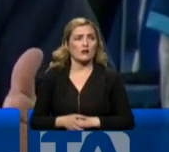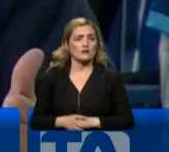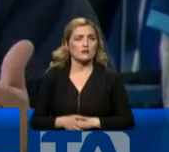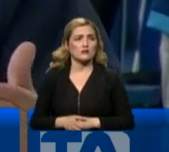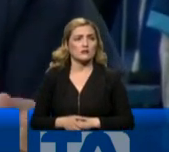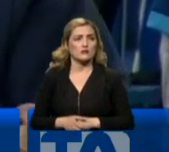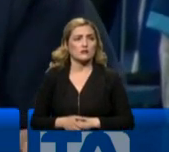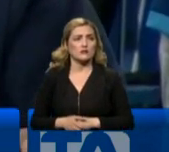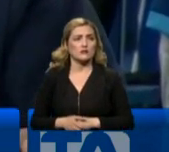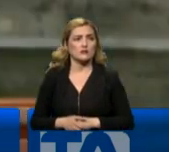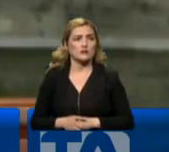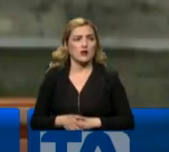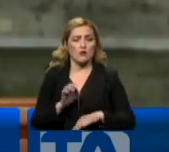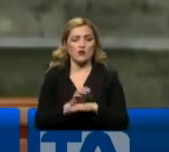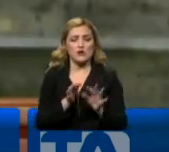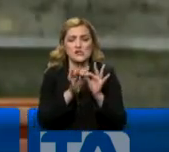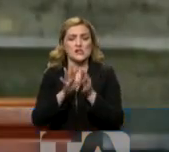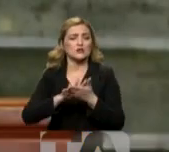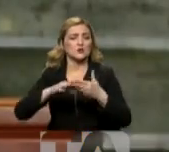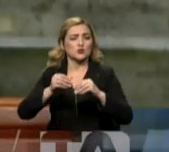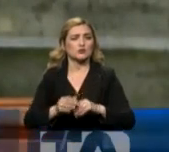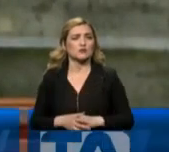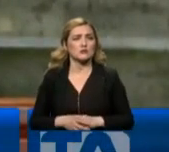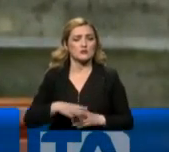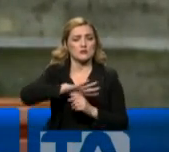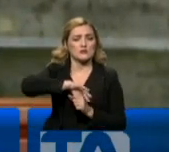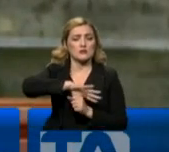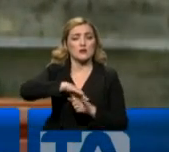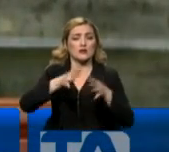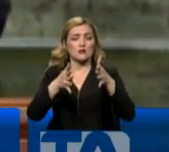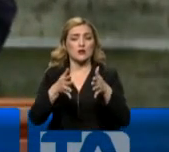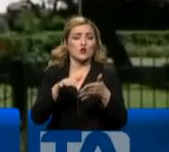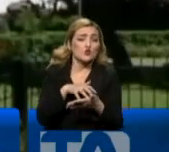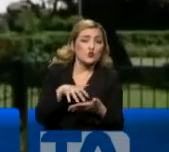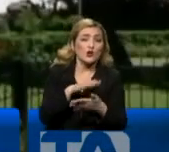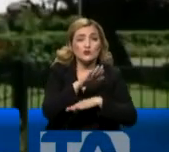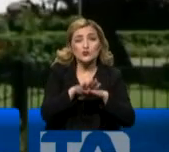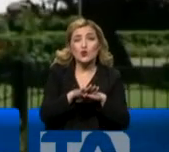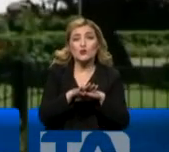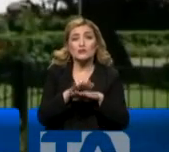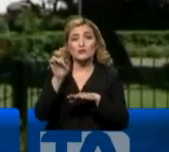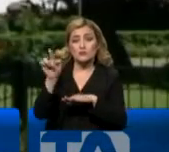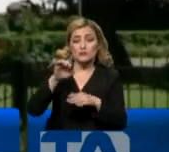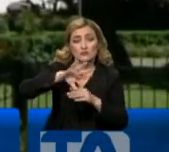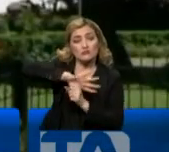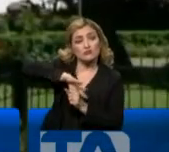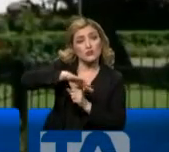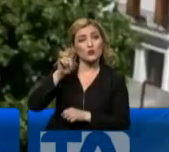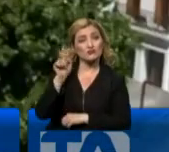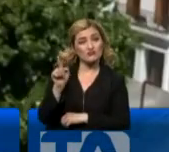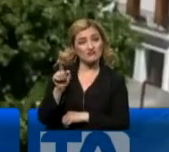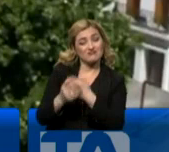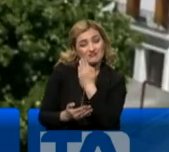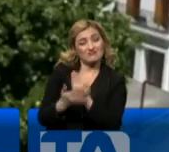Estamos componiendo el país. Mientras el canciller Valencia respondió a las dudas que existen en torno a que la Cancillería